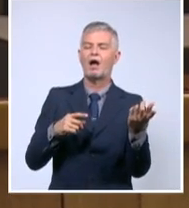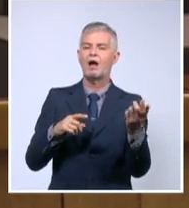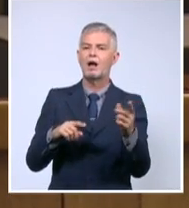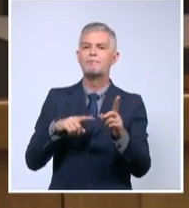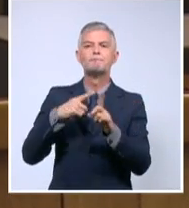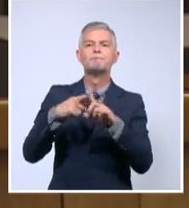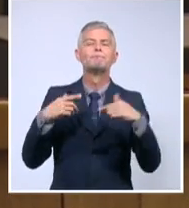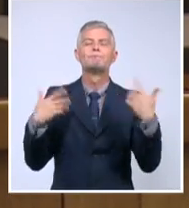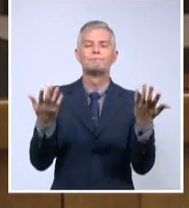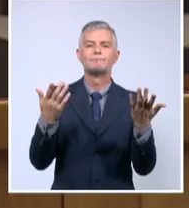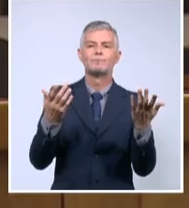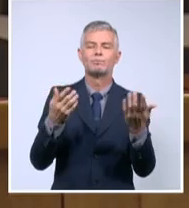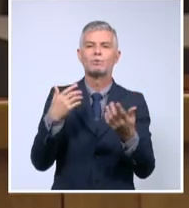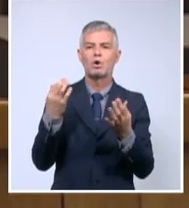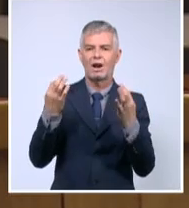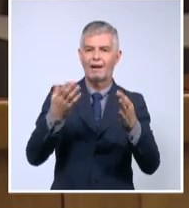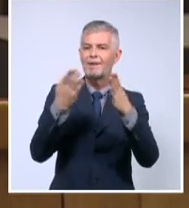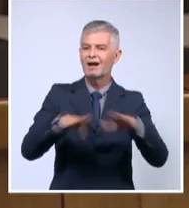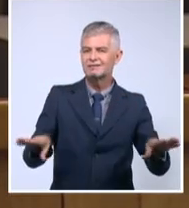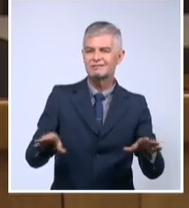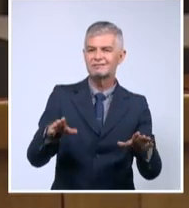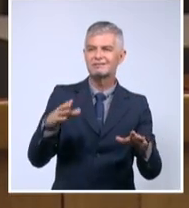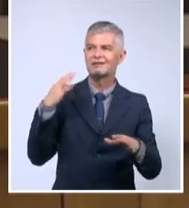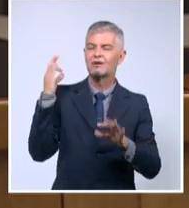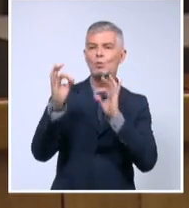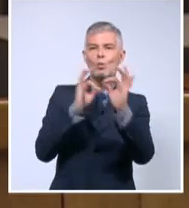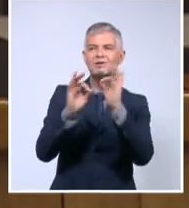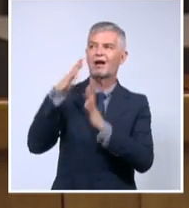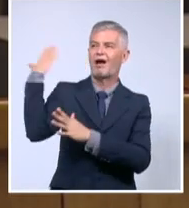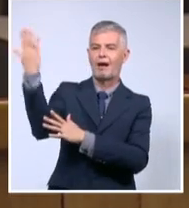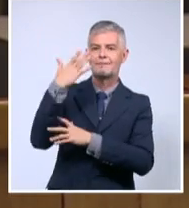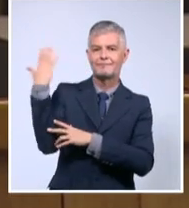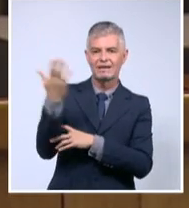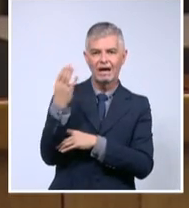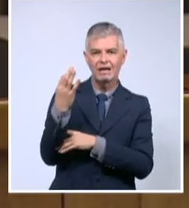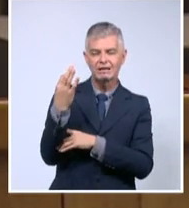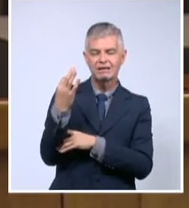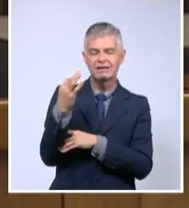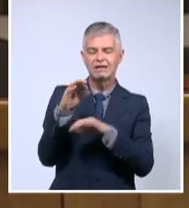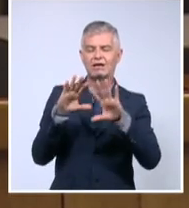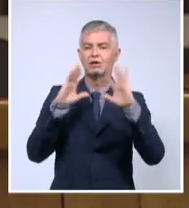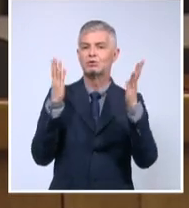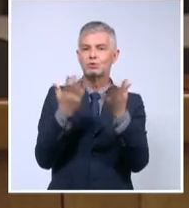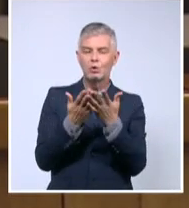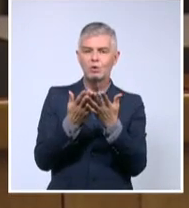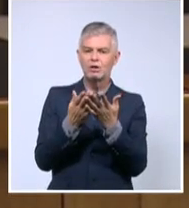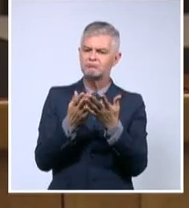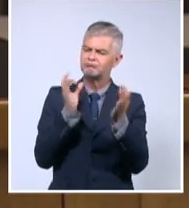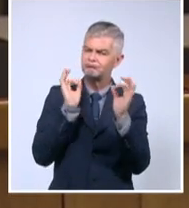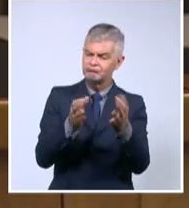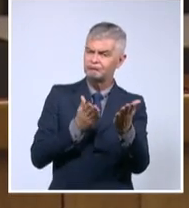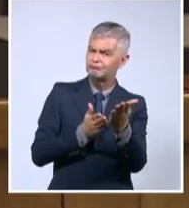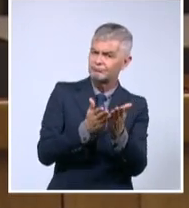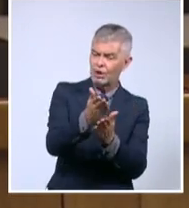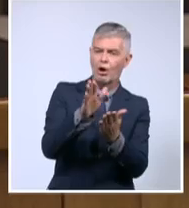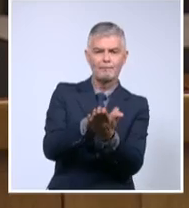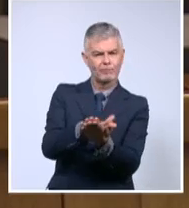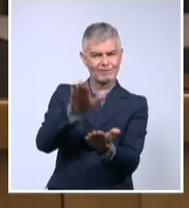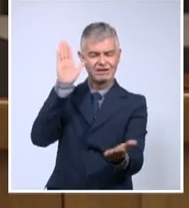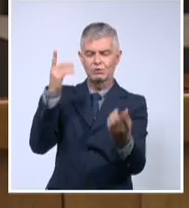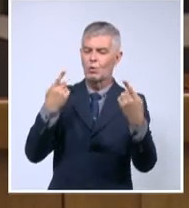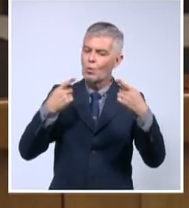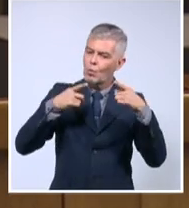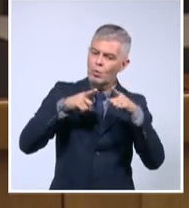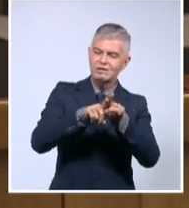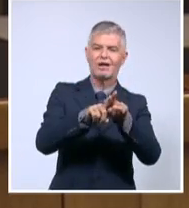del medio ambiente, promoviendo los postulados del movimiento de países no alineados y persistentemente comprometido con la unidad